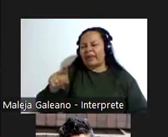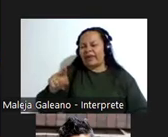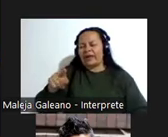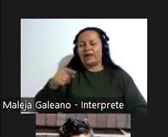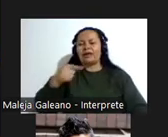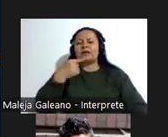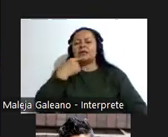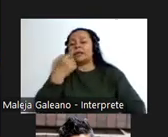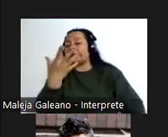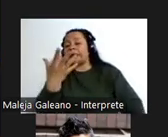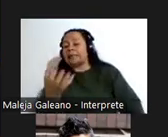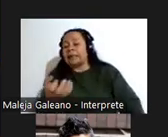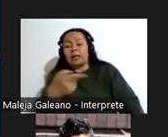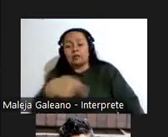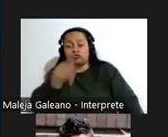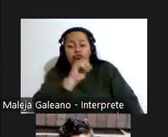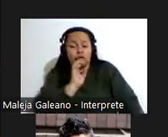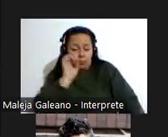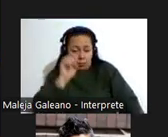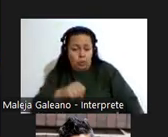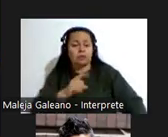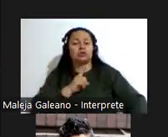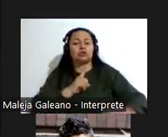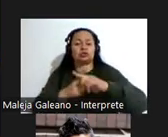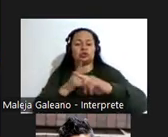allí, justo afirma la no